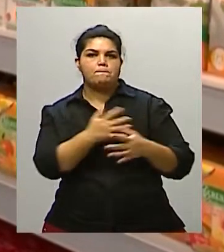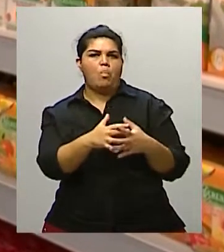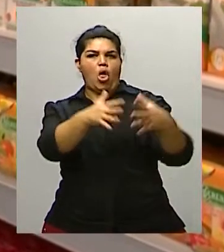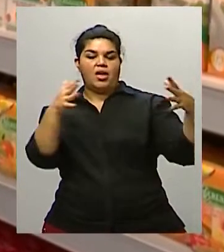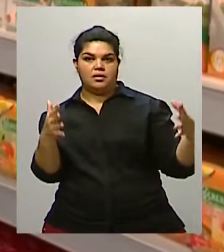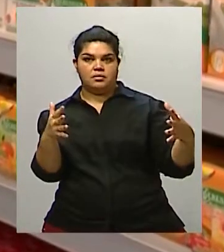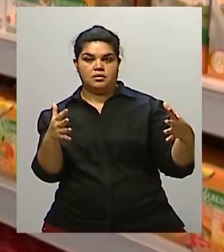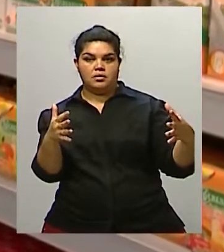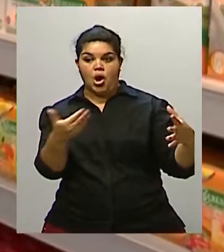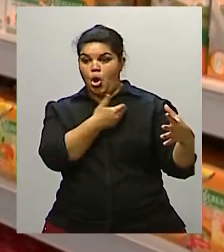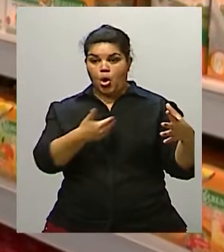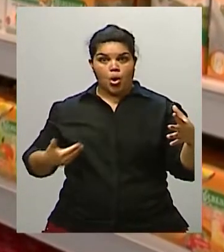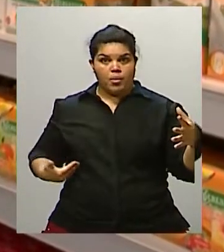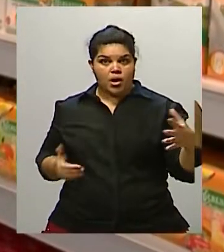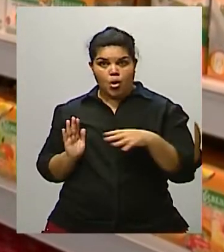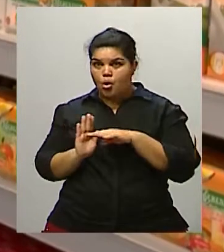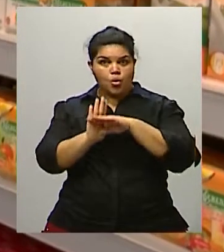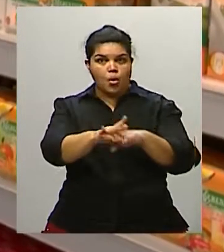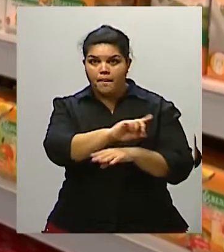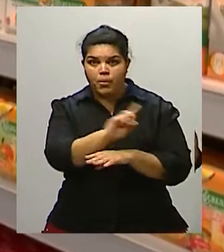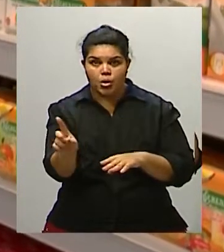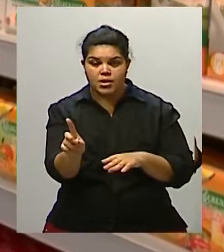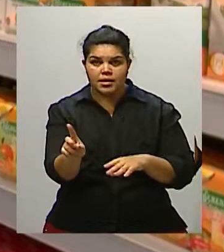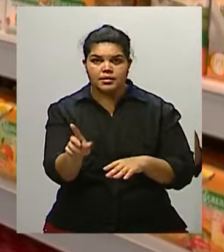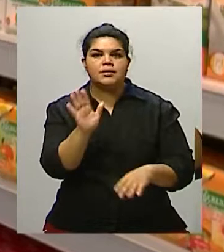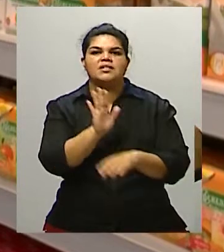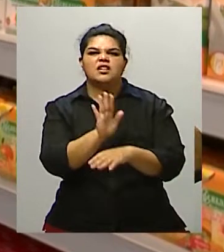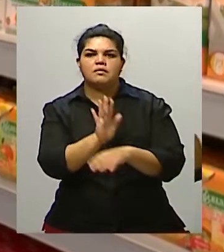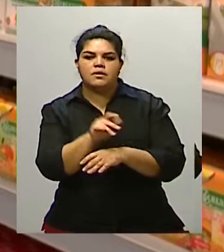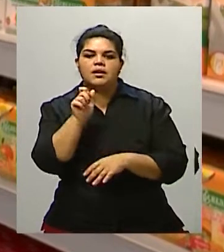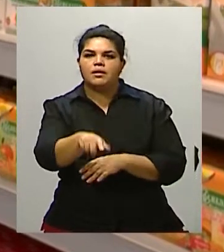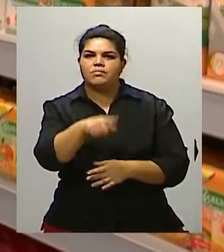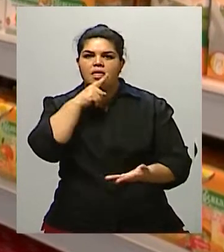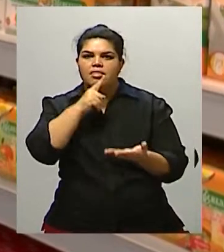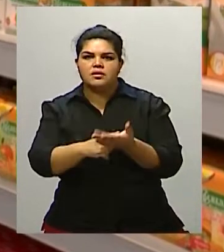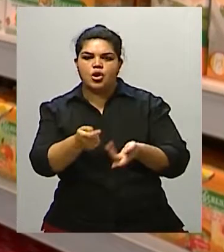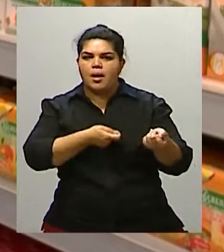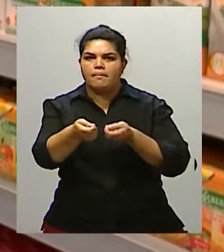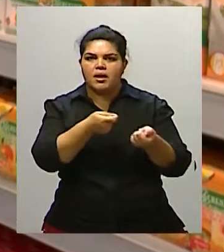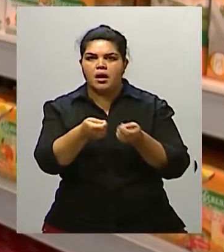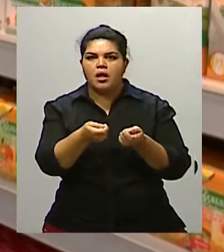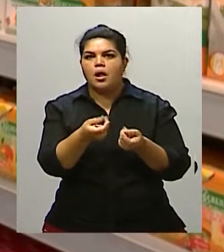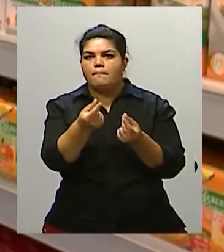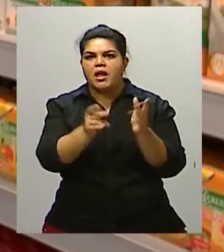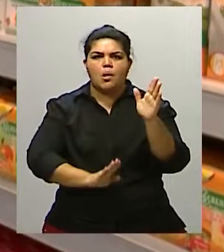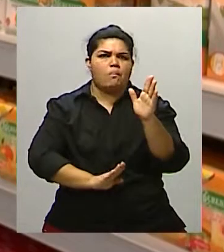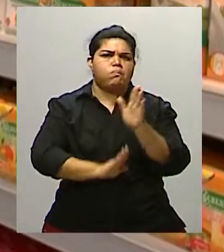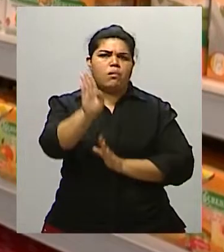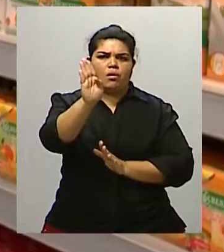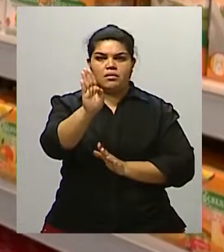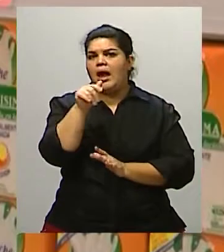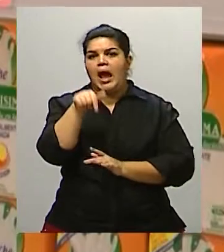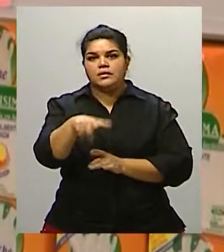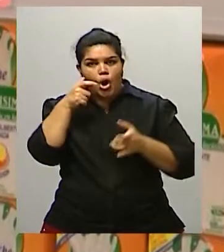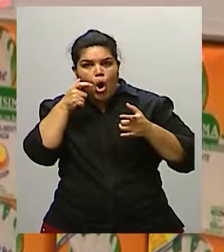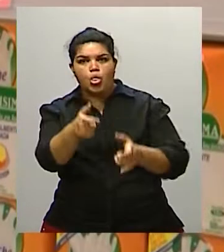retira, el empresario tiene todos los incentivos para aumentar el precio lo máximo posible. Sí, y es lo que pasa. Hugo, vamos